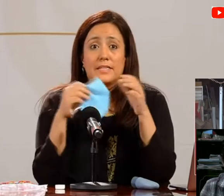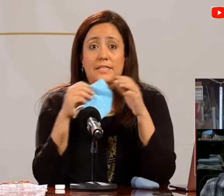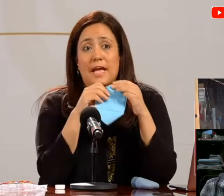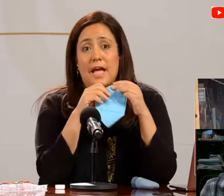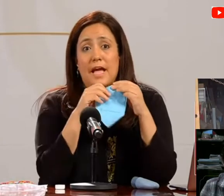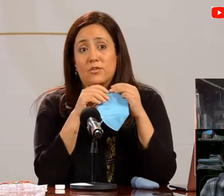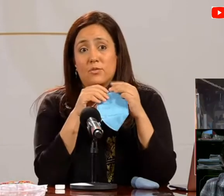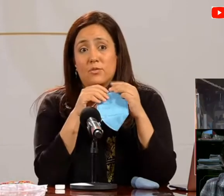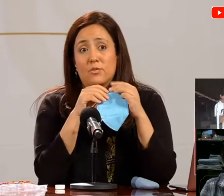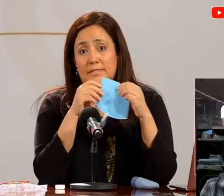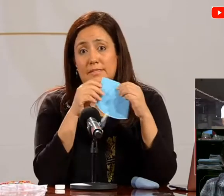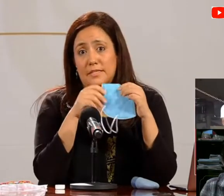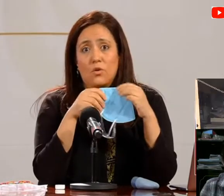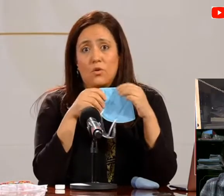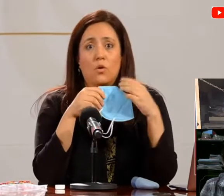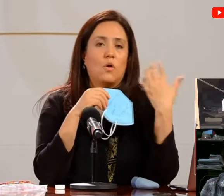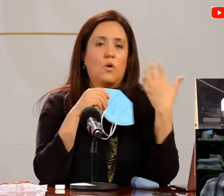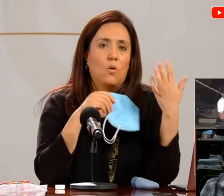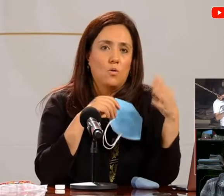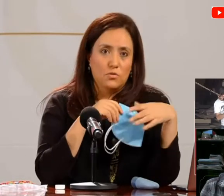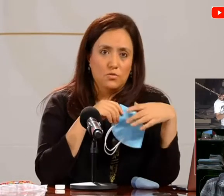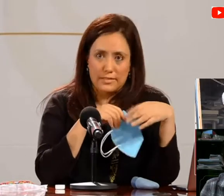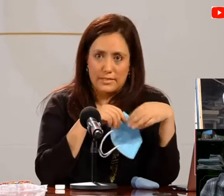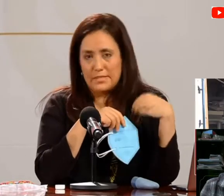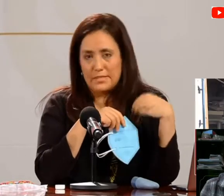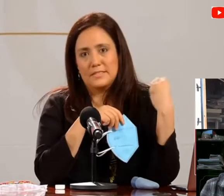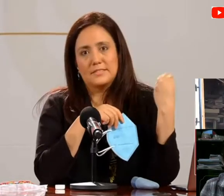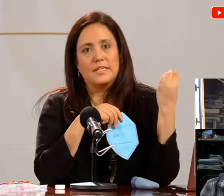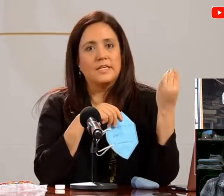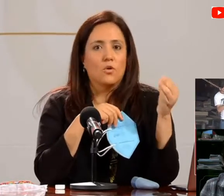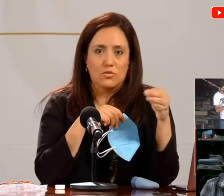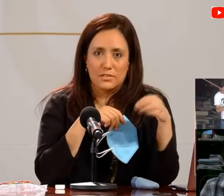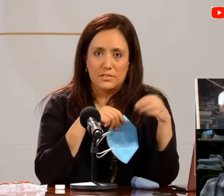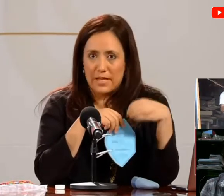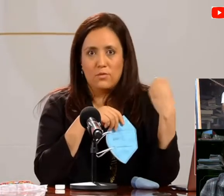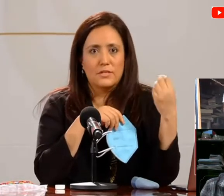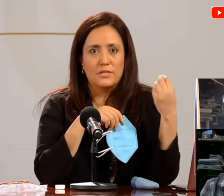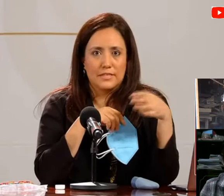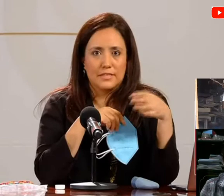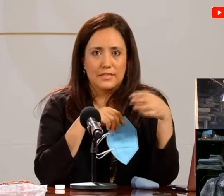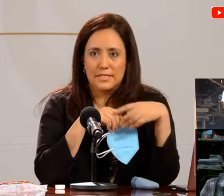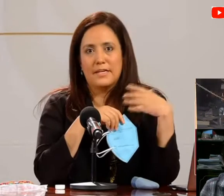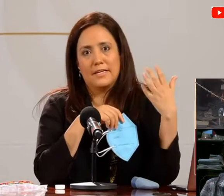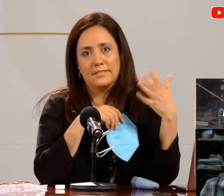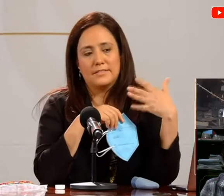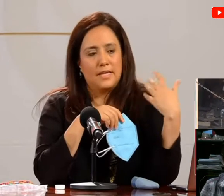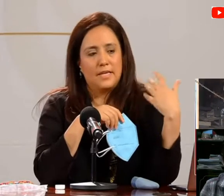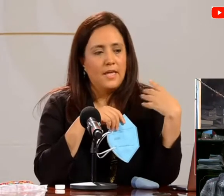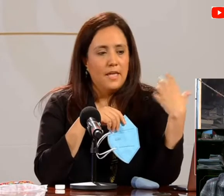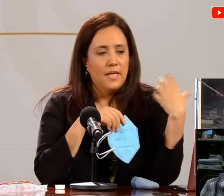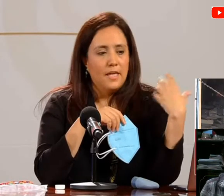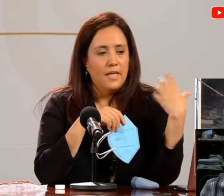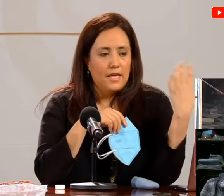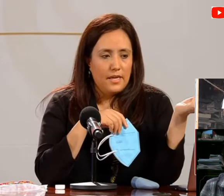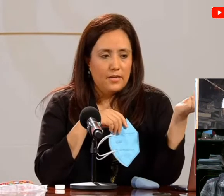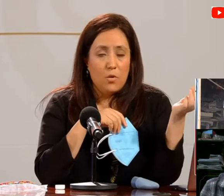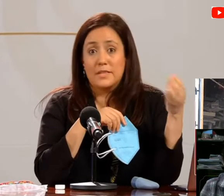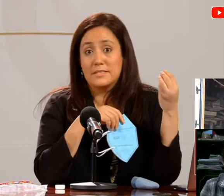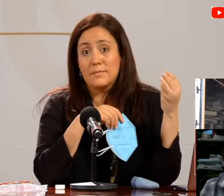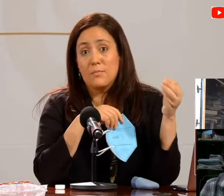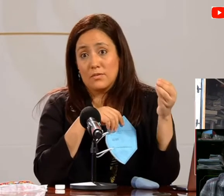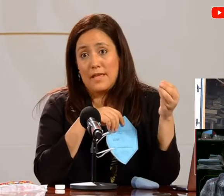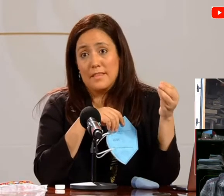mascarillas KN95 o los N95 o los respiradores, etcétera, que se compran,